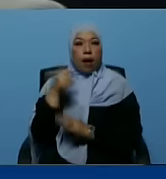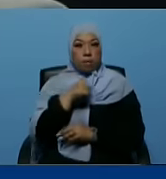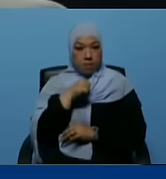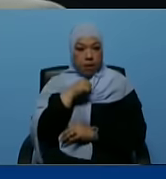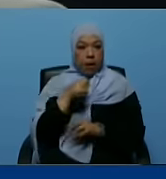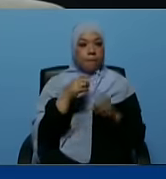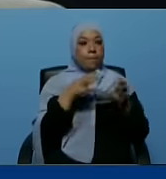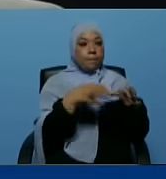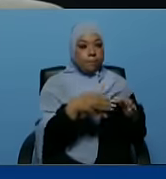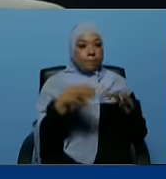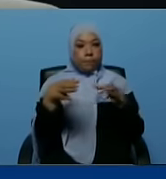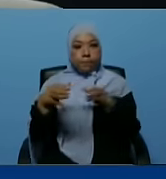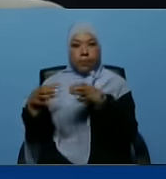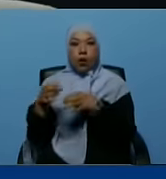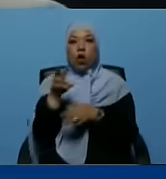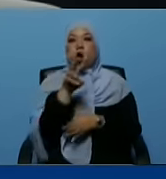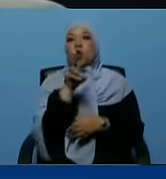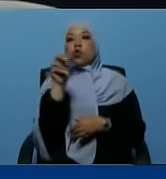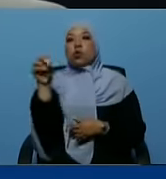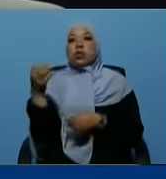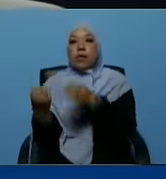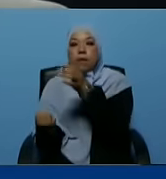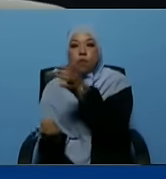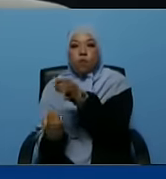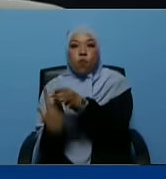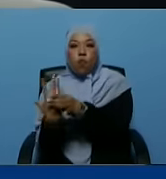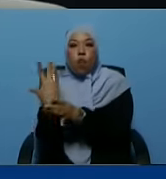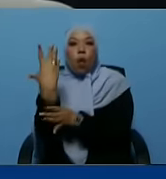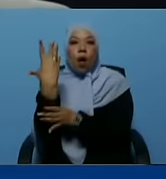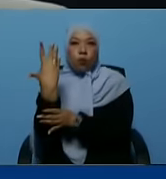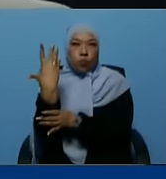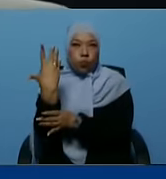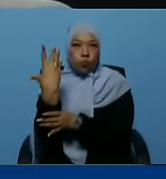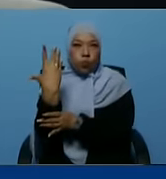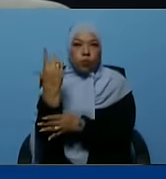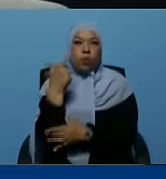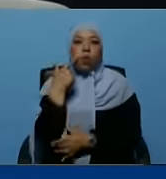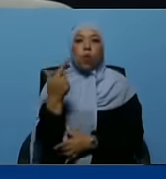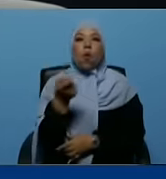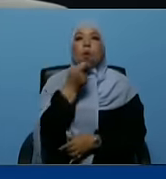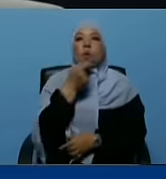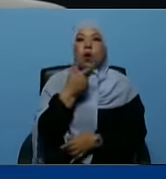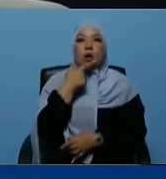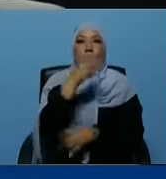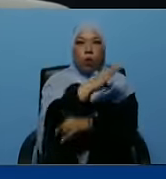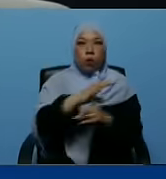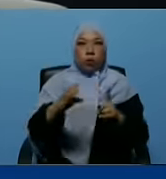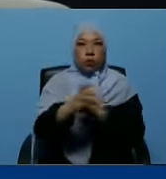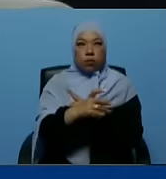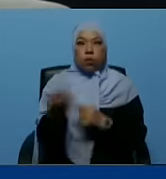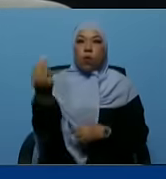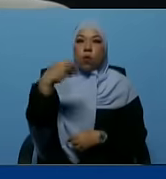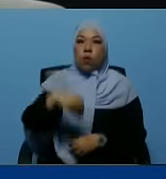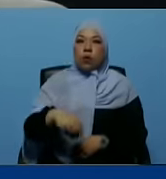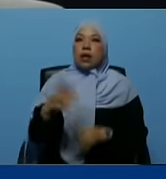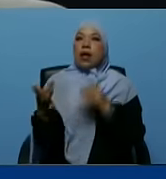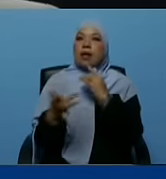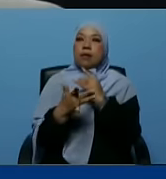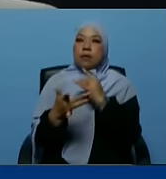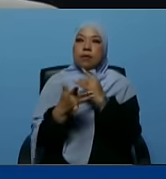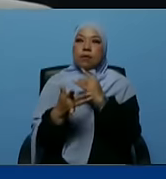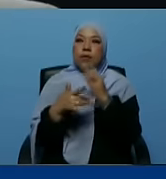van 200 unidades de rosas, las cuales son cultivadas con la mayor